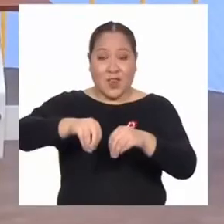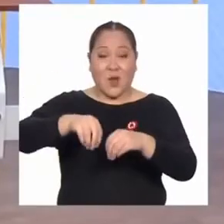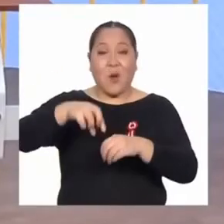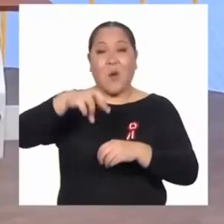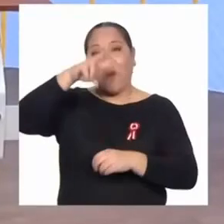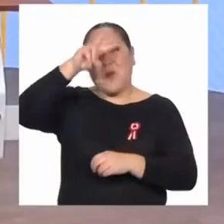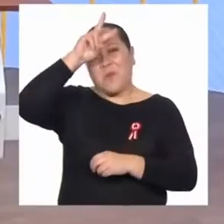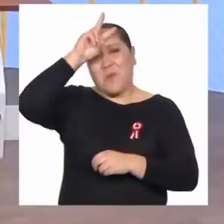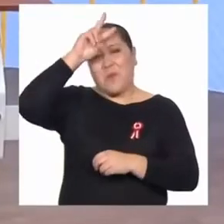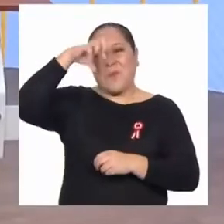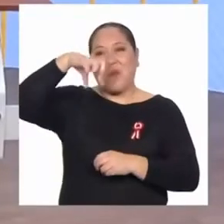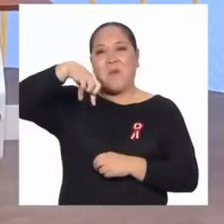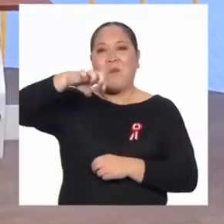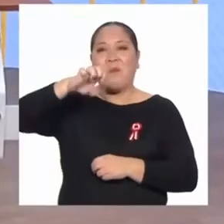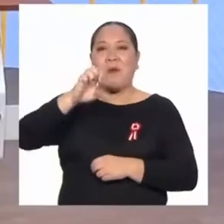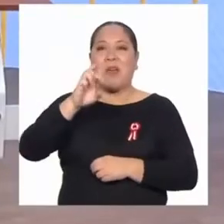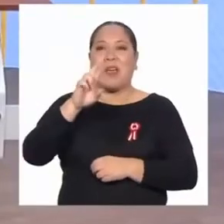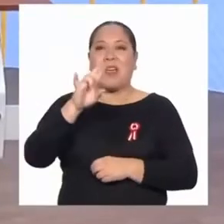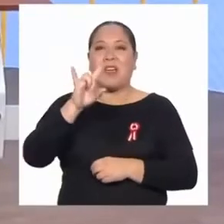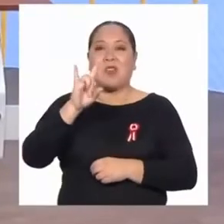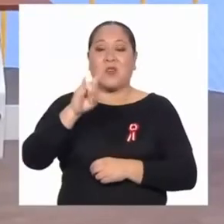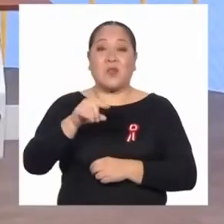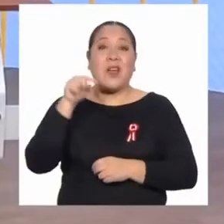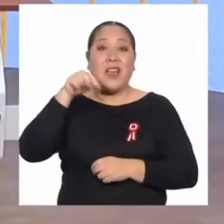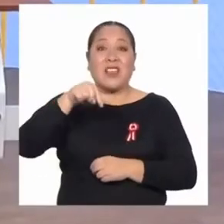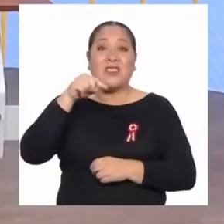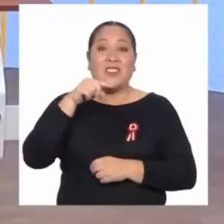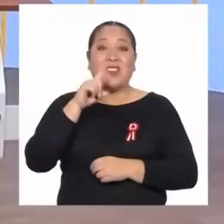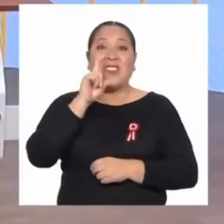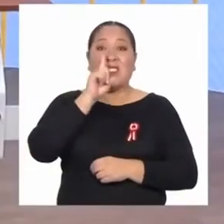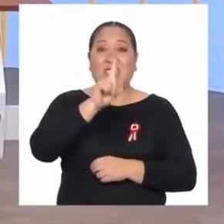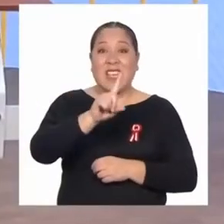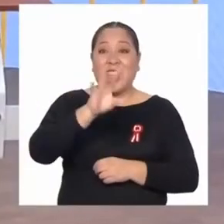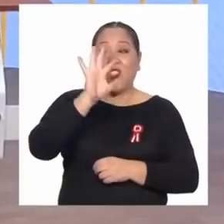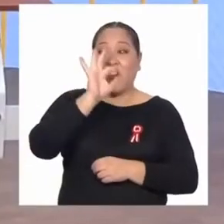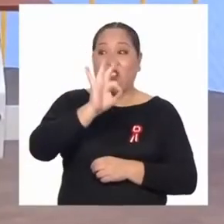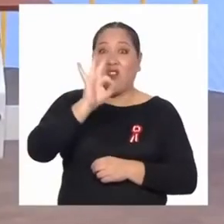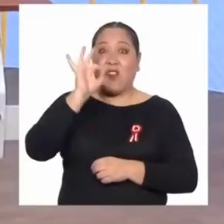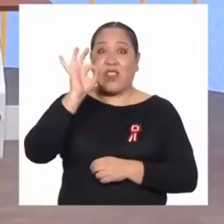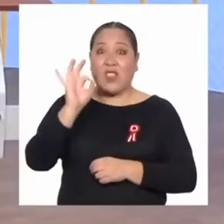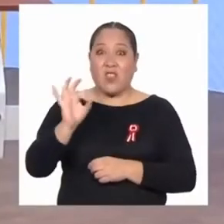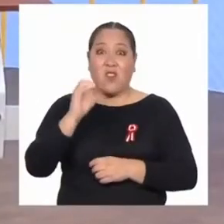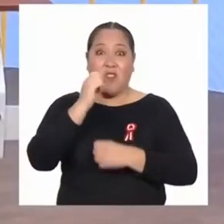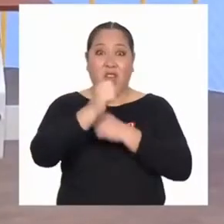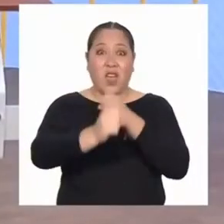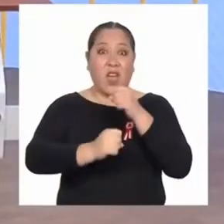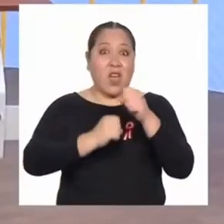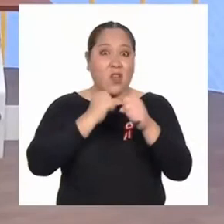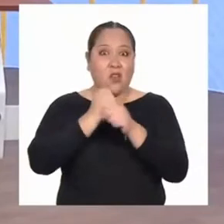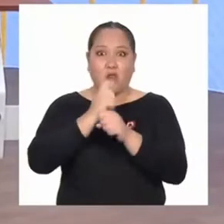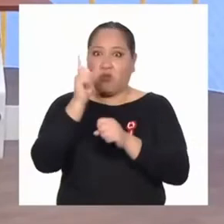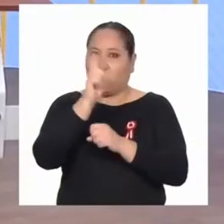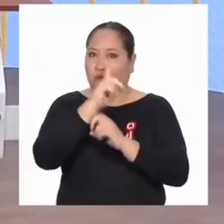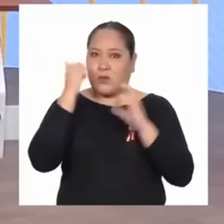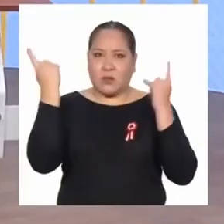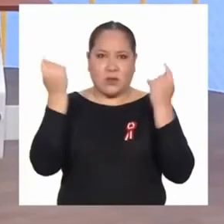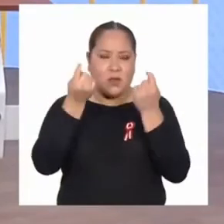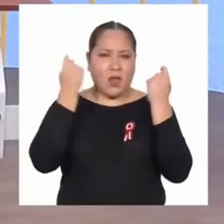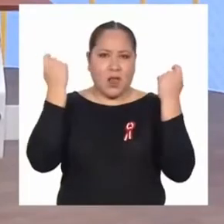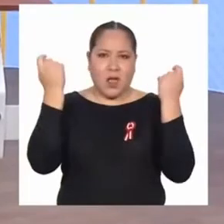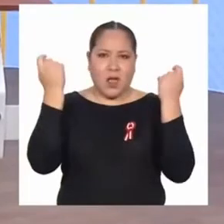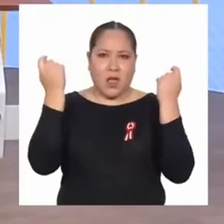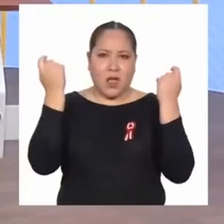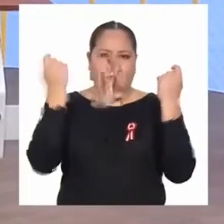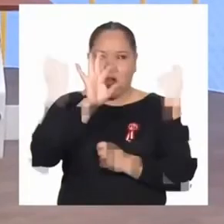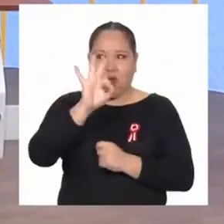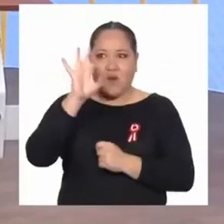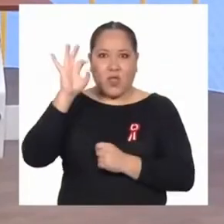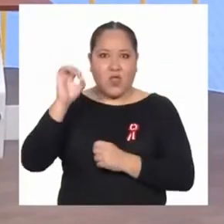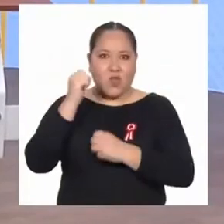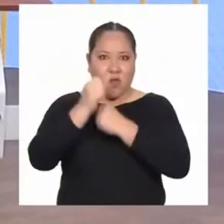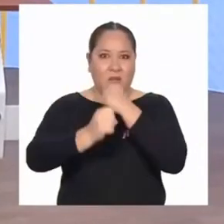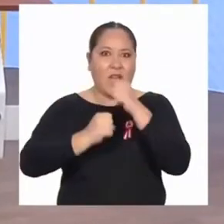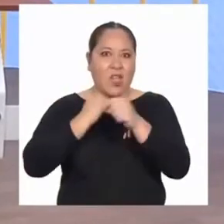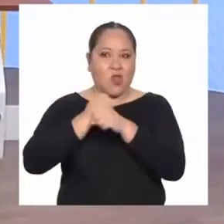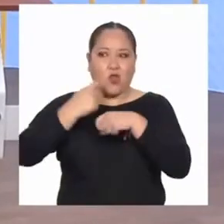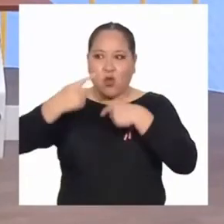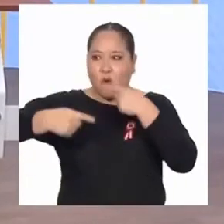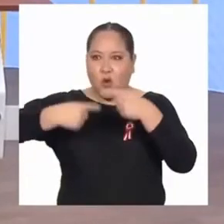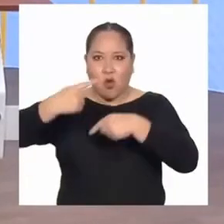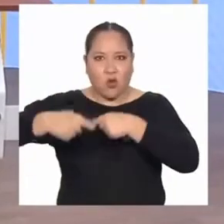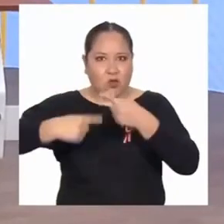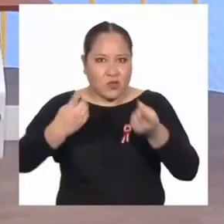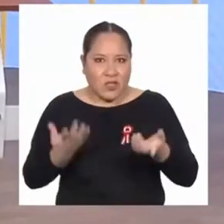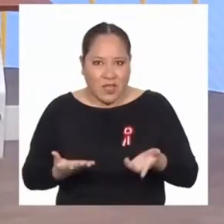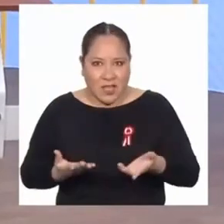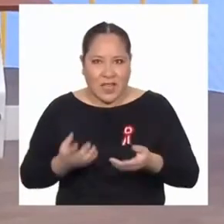son 199 años no se cumplen 199 años todos los días quiero escribir algo